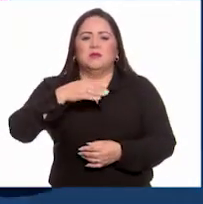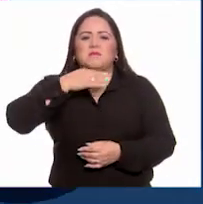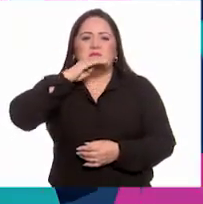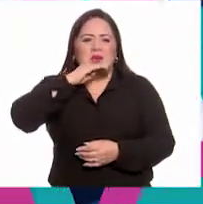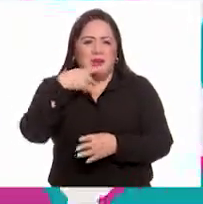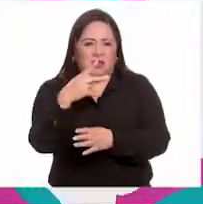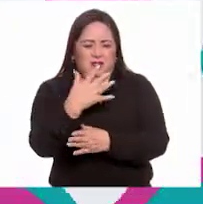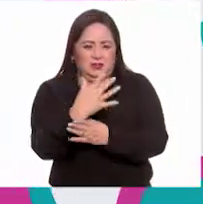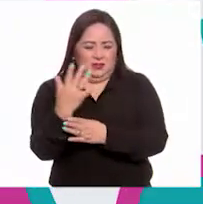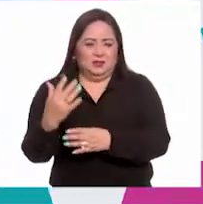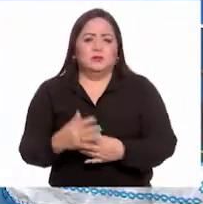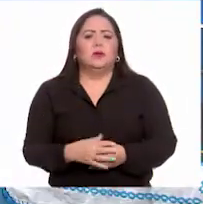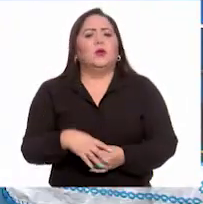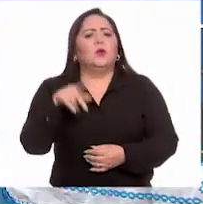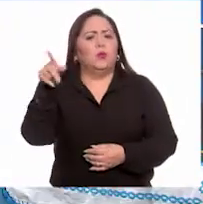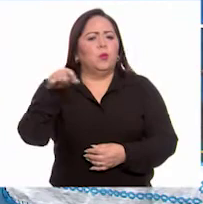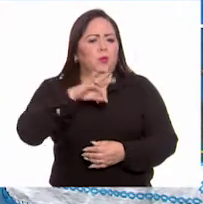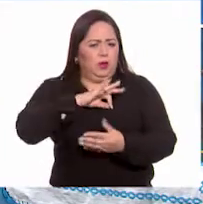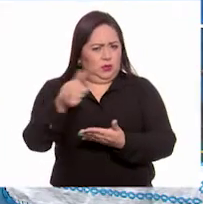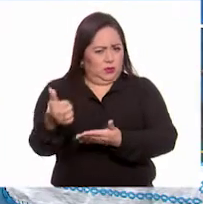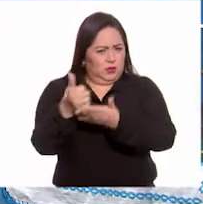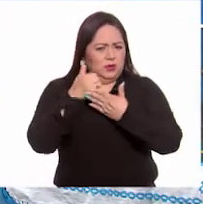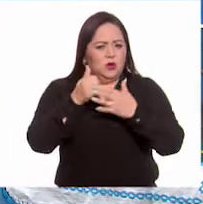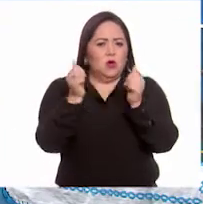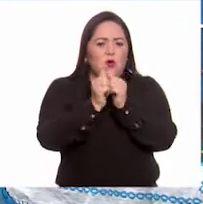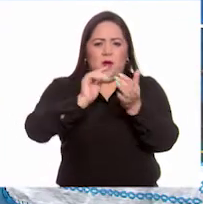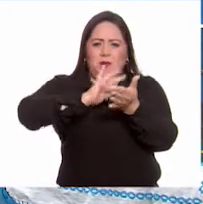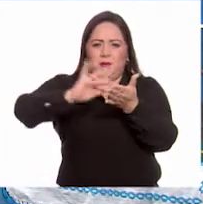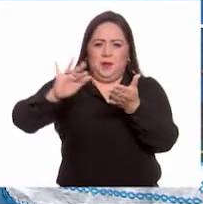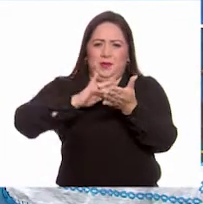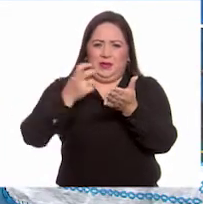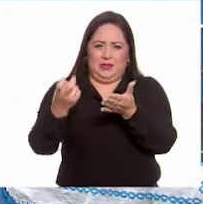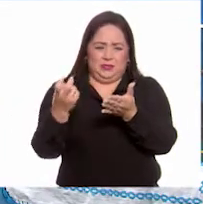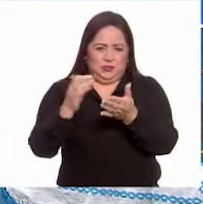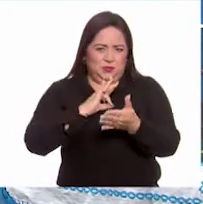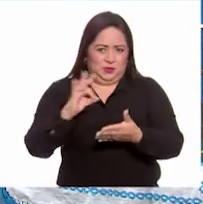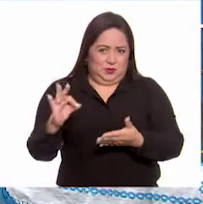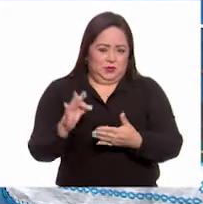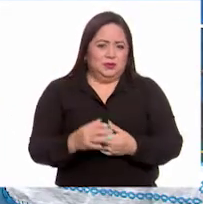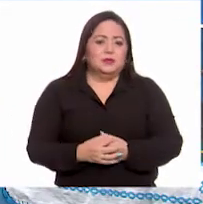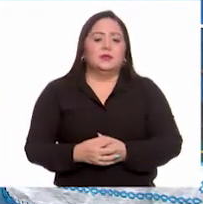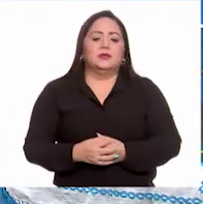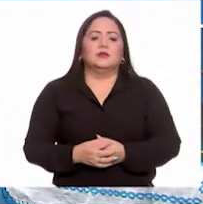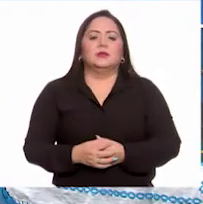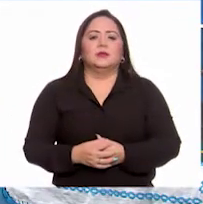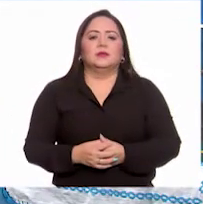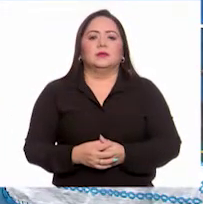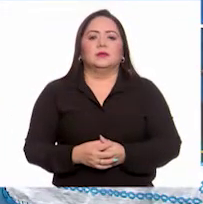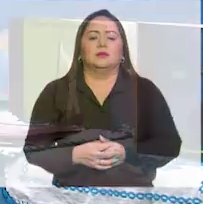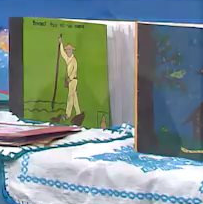maíz. ¿Podrías ayudarme, Joaquín, con esta lectura de estos relatos?